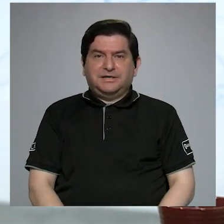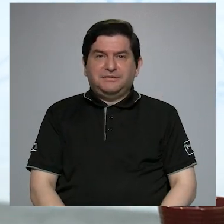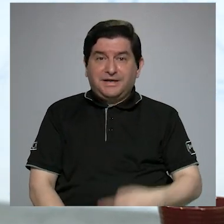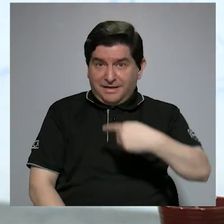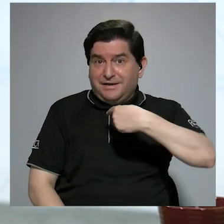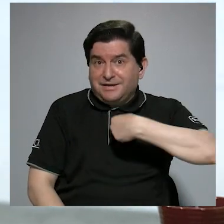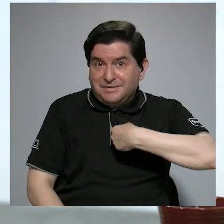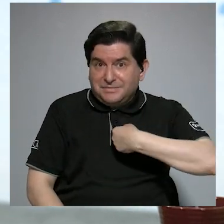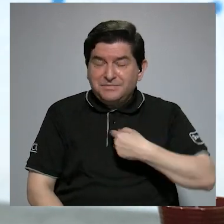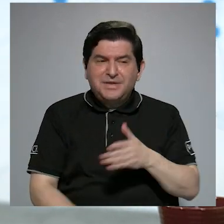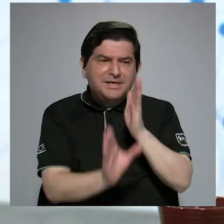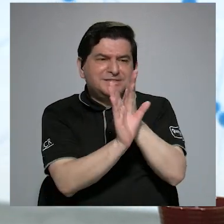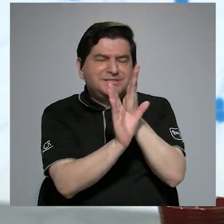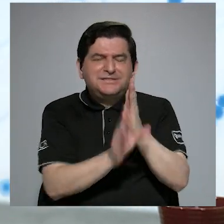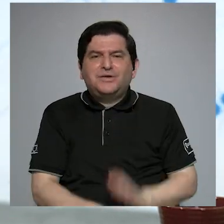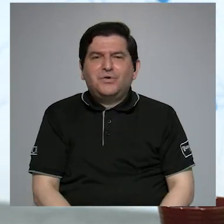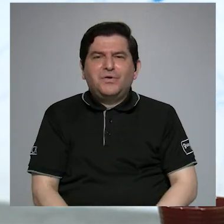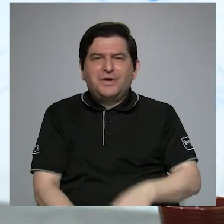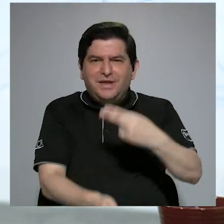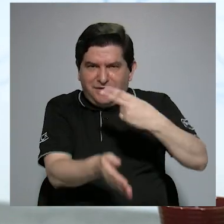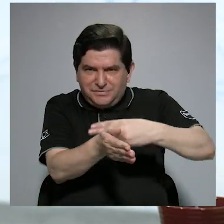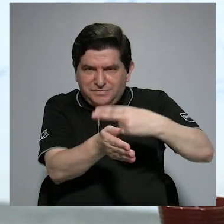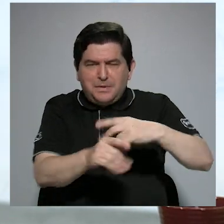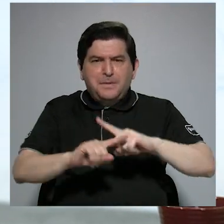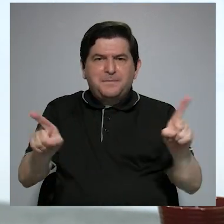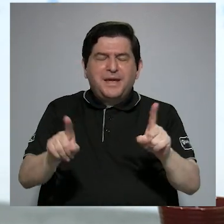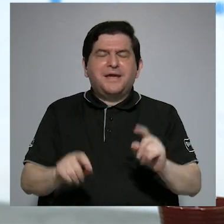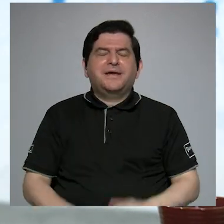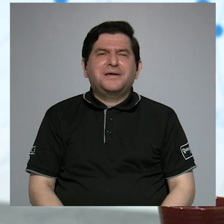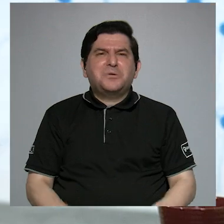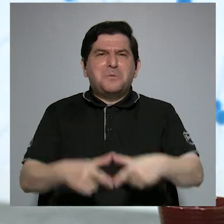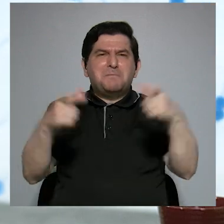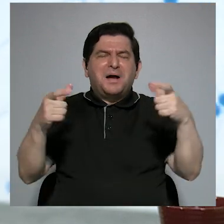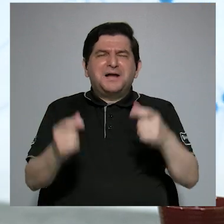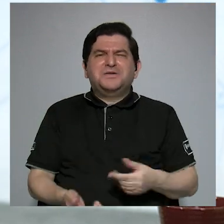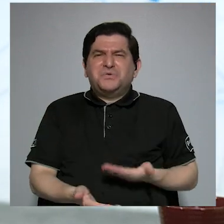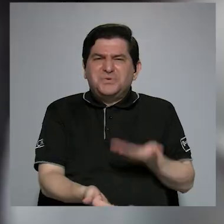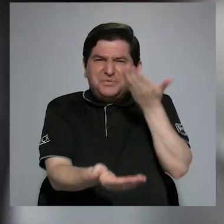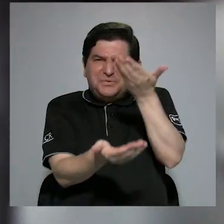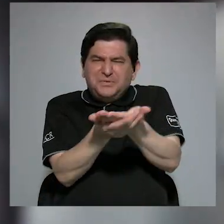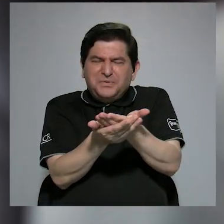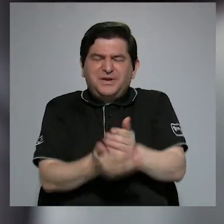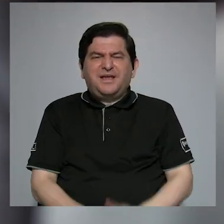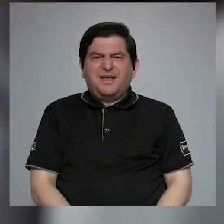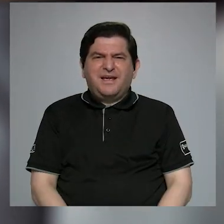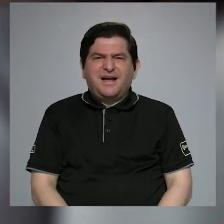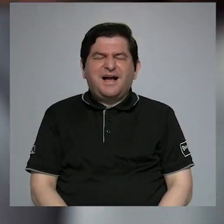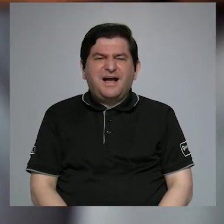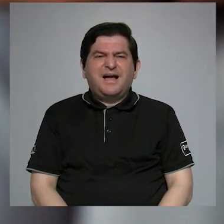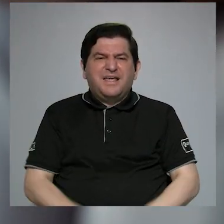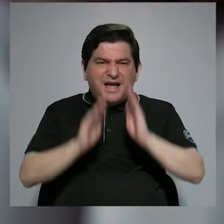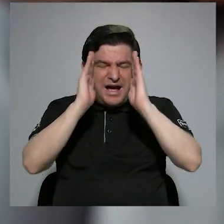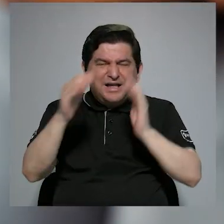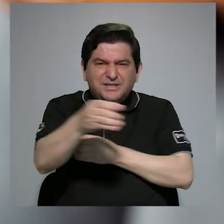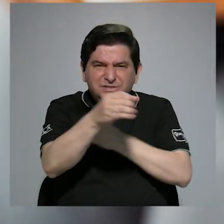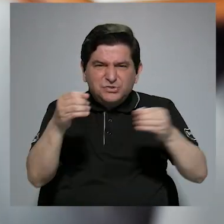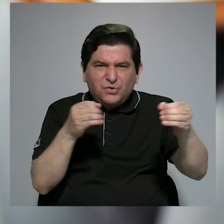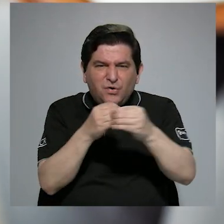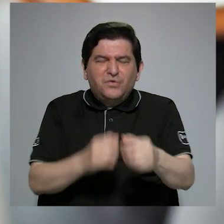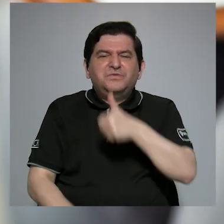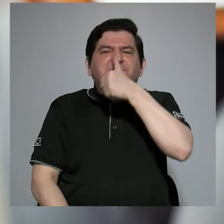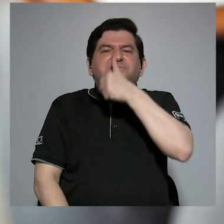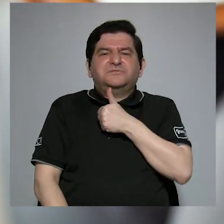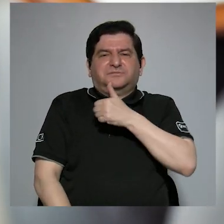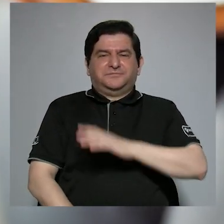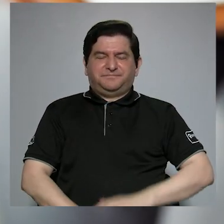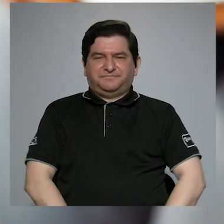llamó muchísimo la atención la psicología clínica, pero por lo menos la mayoría de propuestas iban centradas a la clínica de consultorio, ¿verdad? De